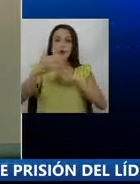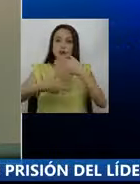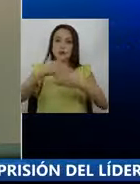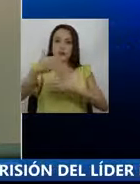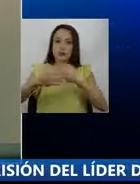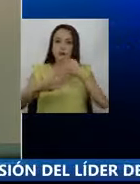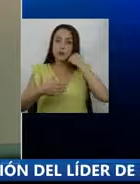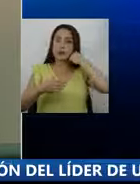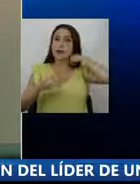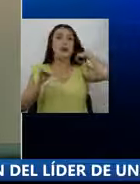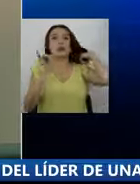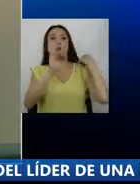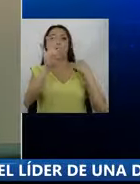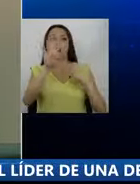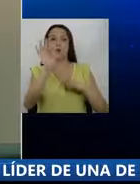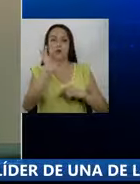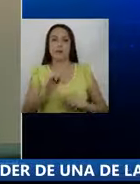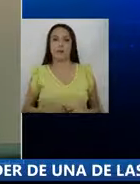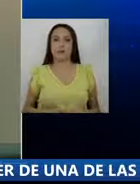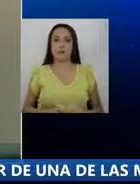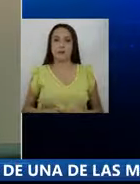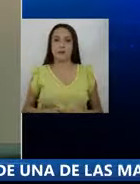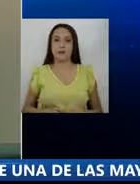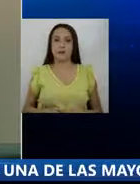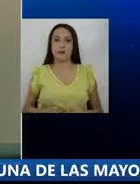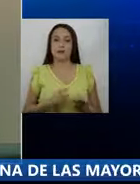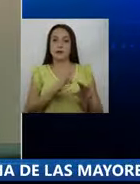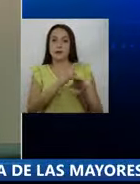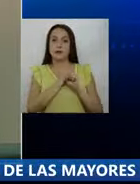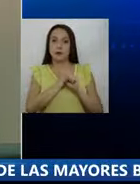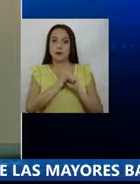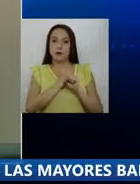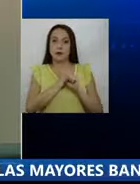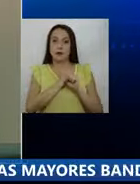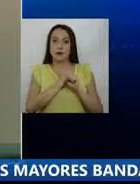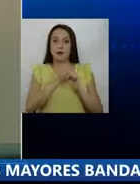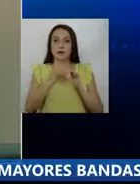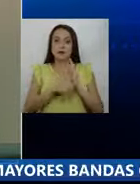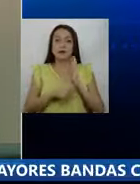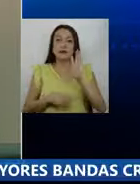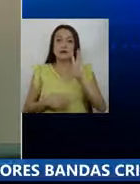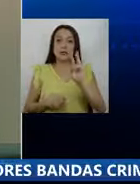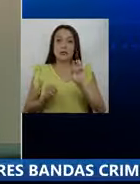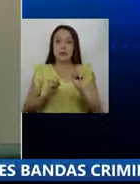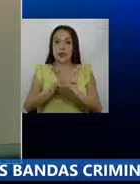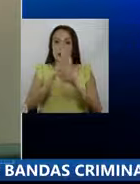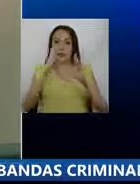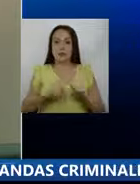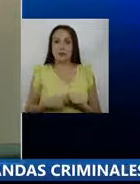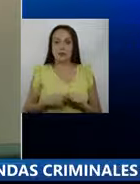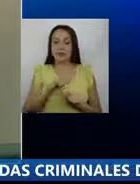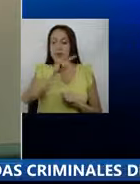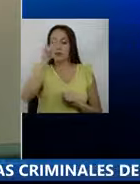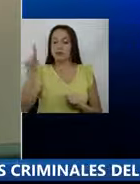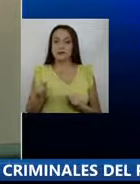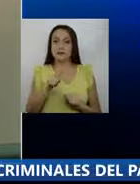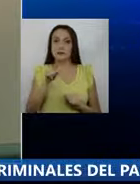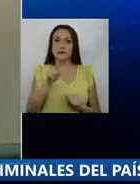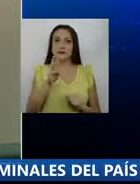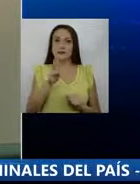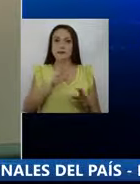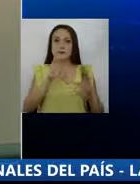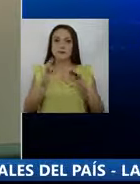el 4 de febrero. Estaremos recibiendo el sufragio de las 6 de la mañana a las 6 de la tarde de todos